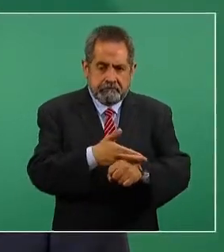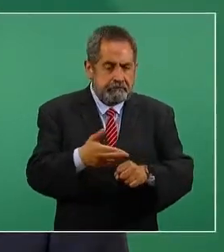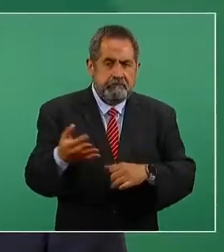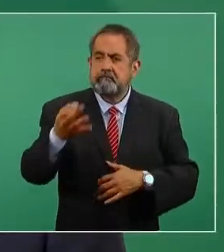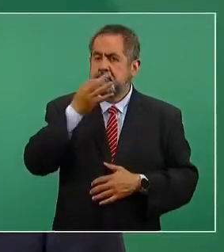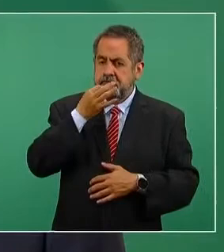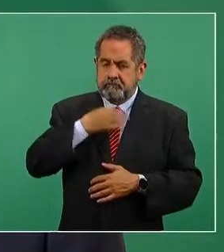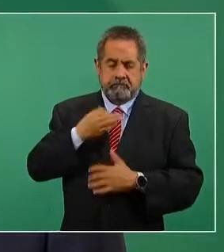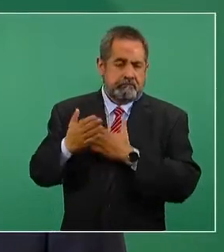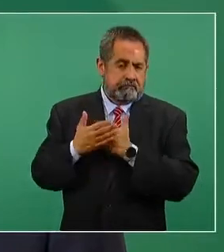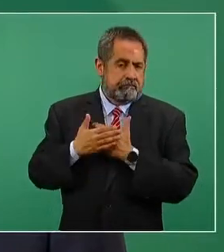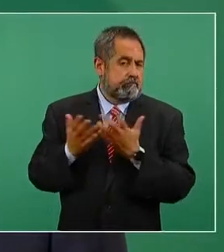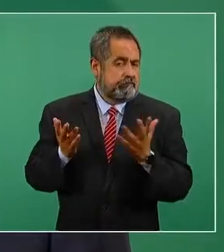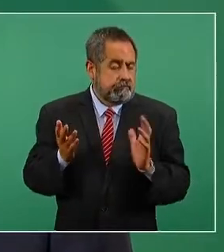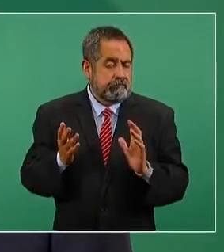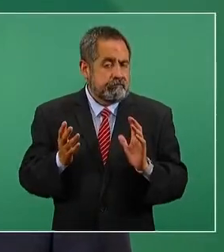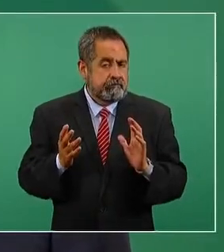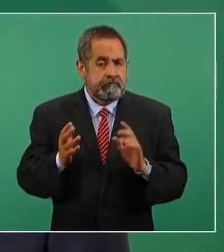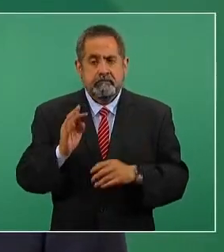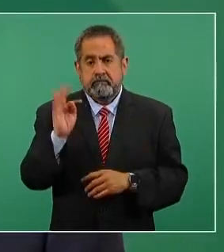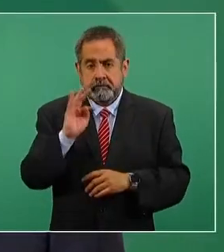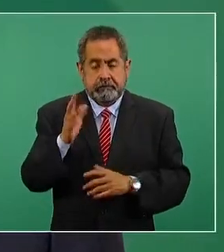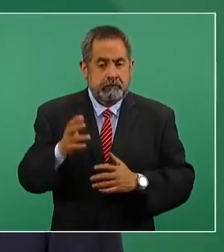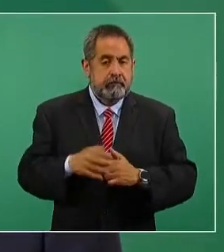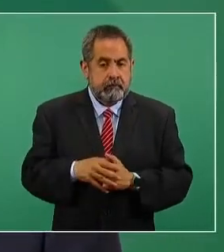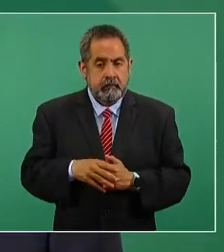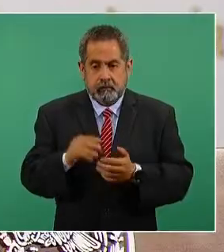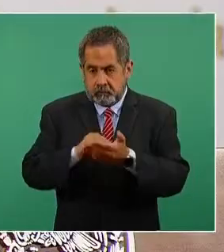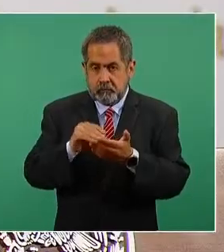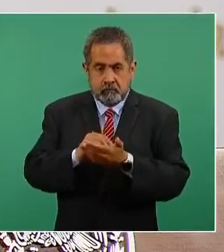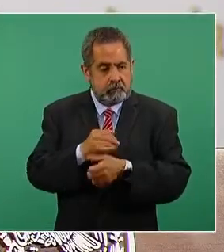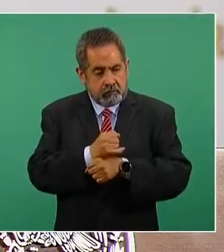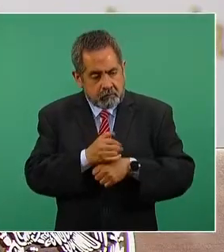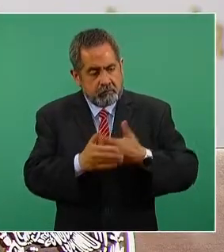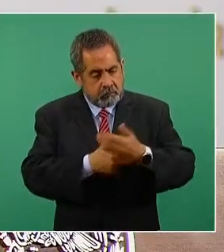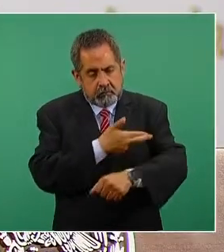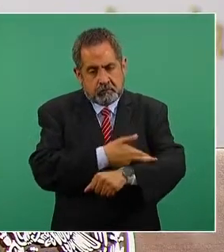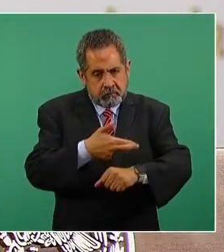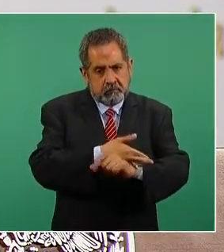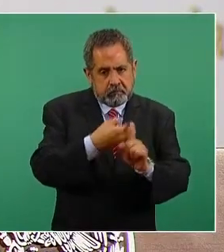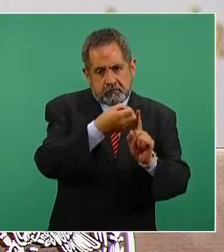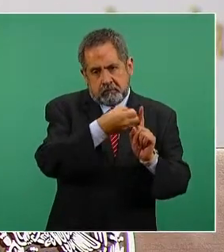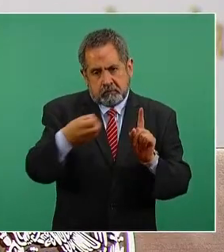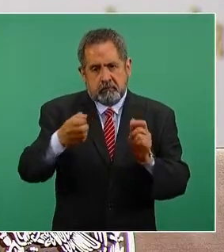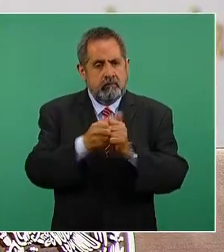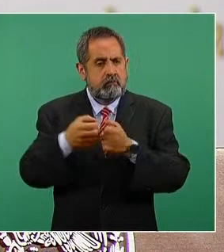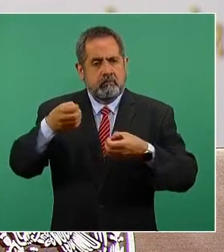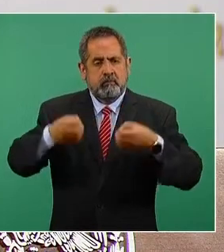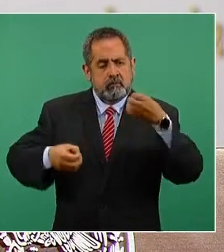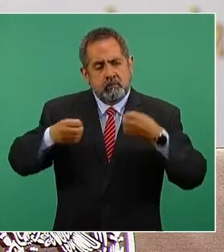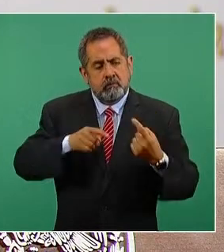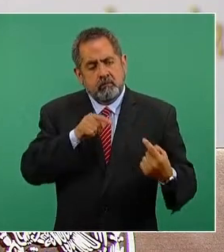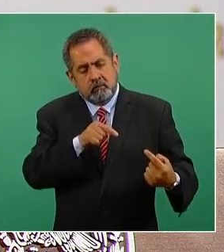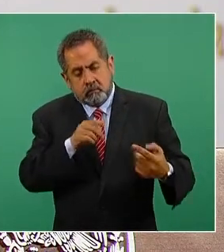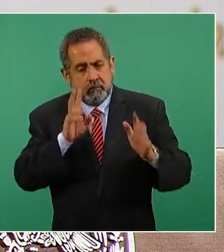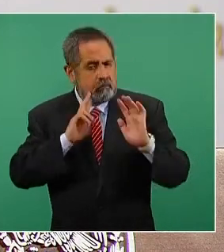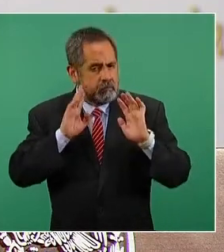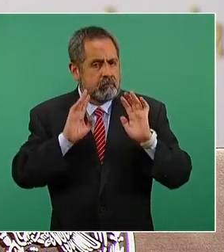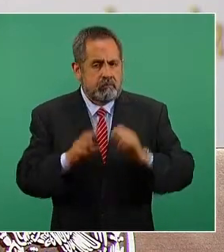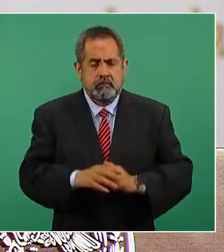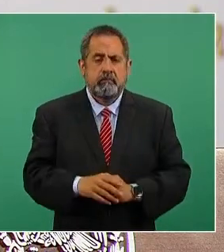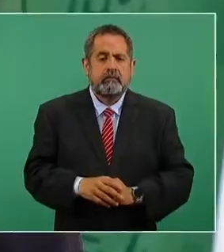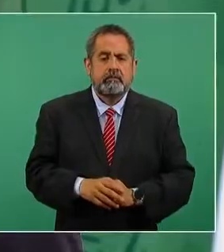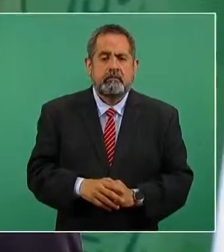nos informe y que se continúe el proceso ante los jueces.